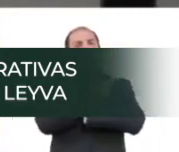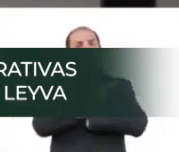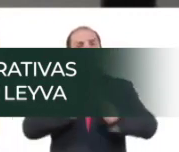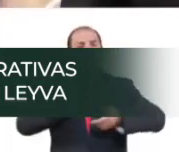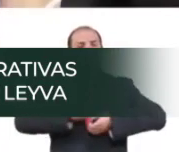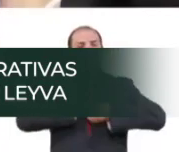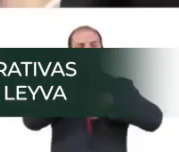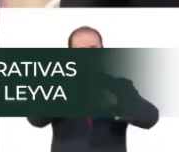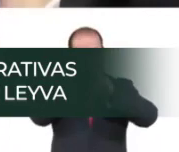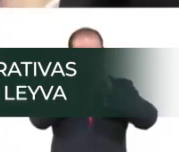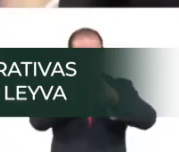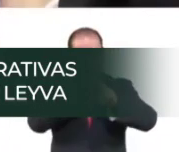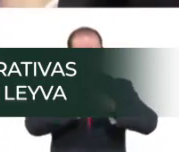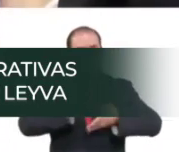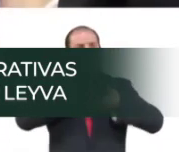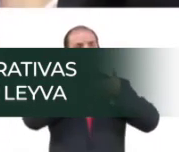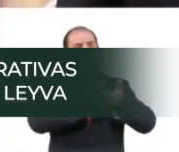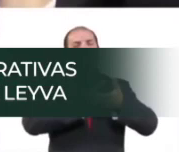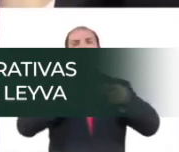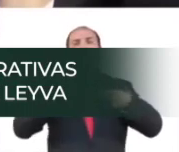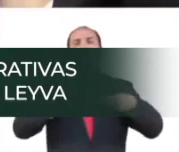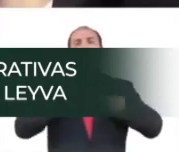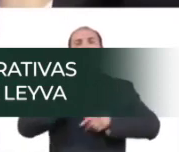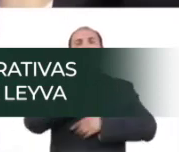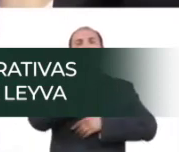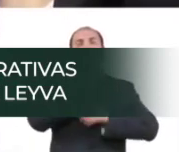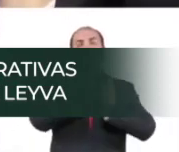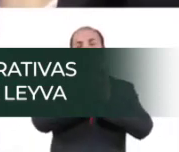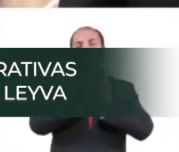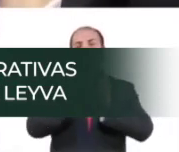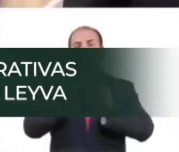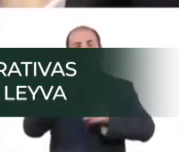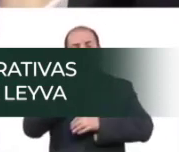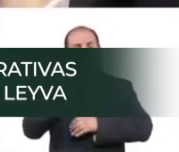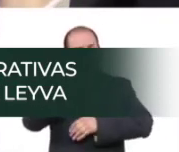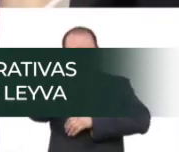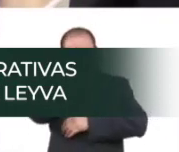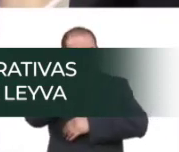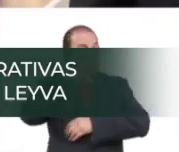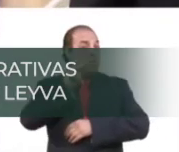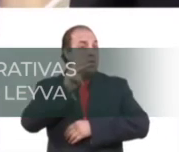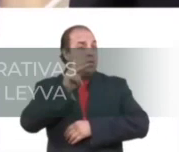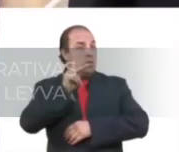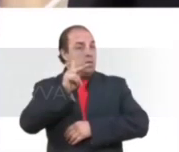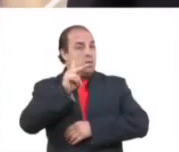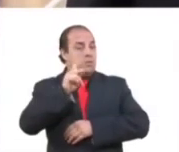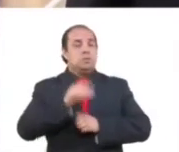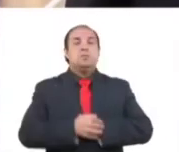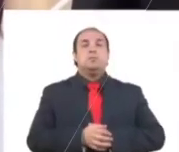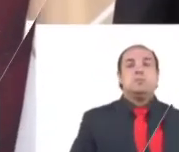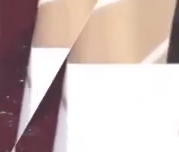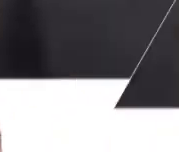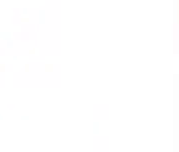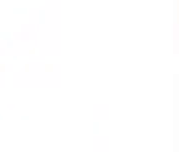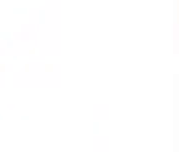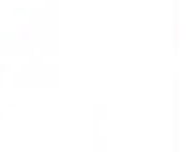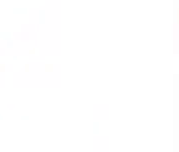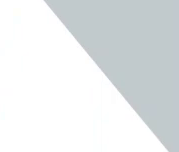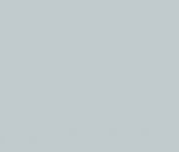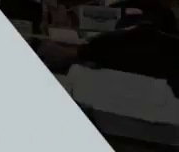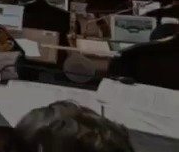el compromiso del gobierno para realizar todas las investigaciones para dar con los responsables de este ataque contra el periodista.